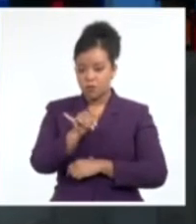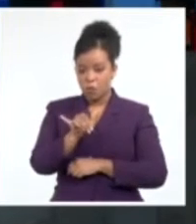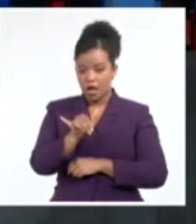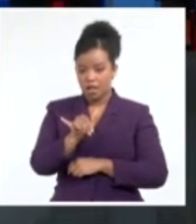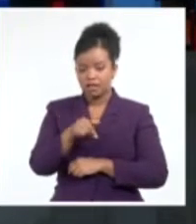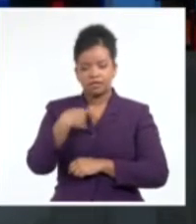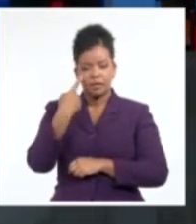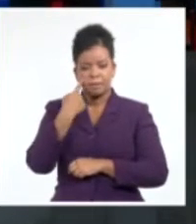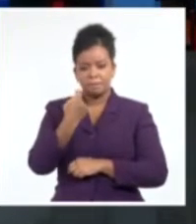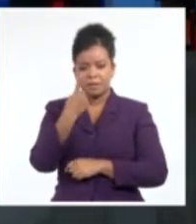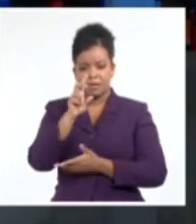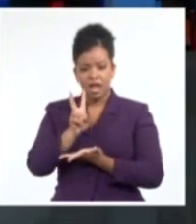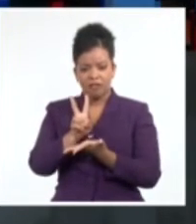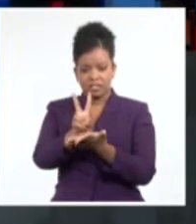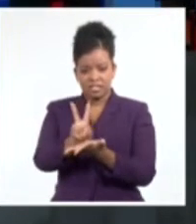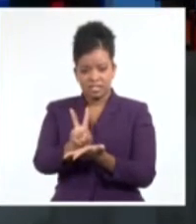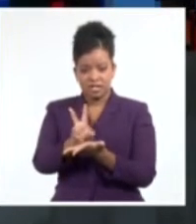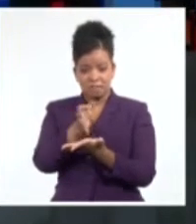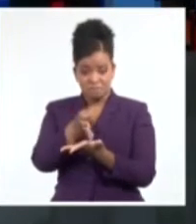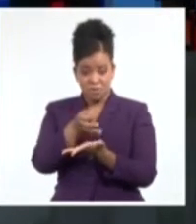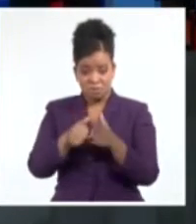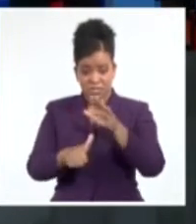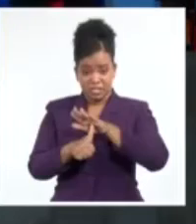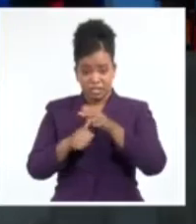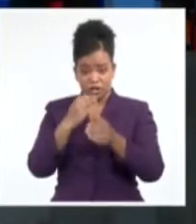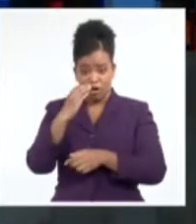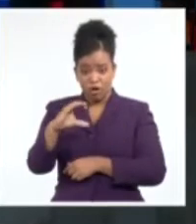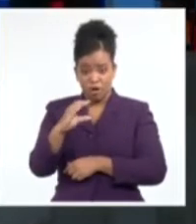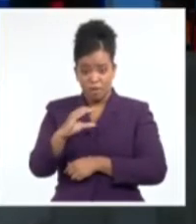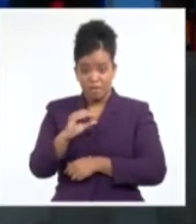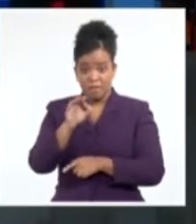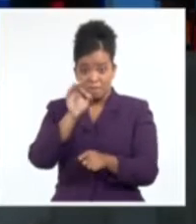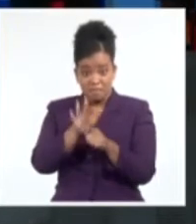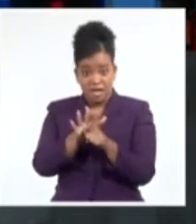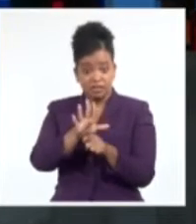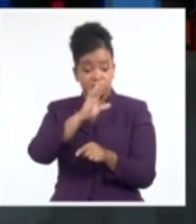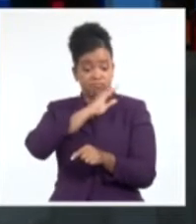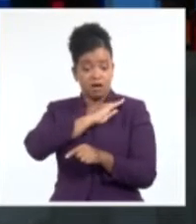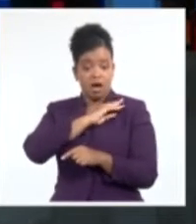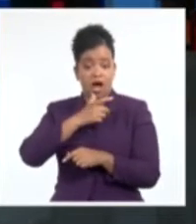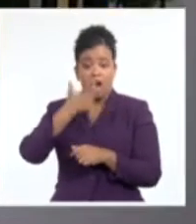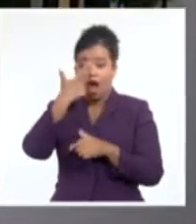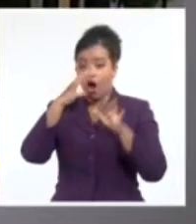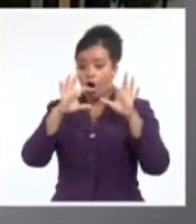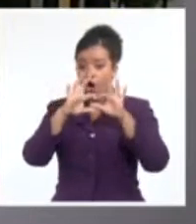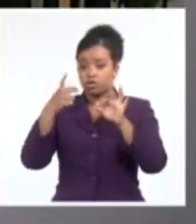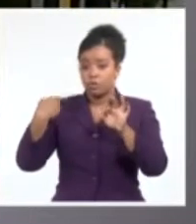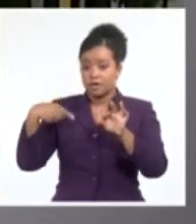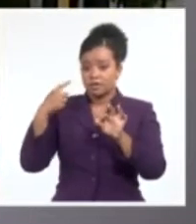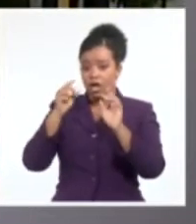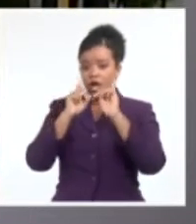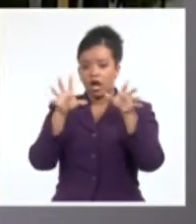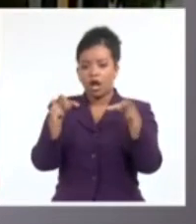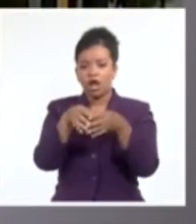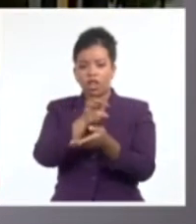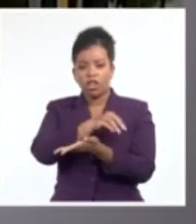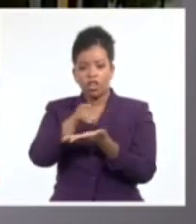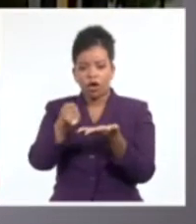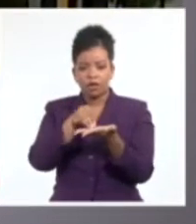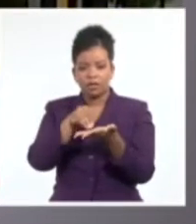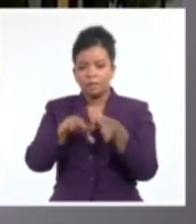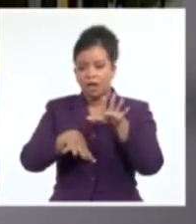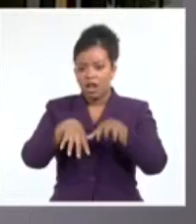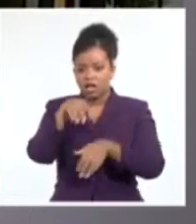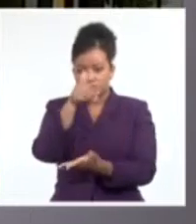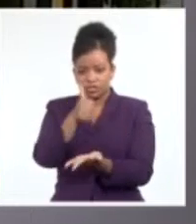visita oficial del jefe de Estado colombiano desde que asumió su gestión en agosto pasado. La reunión se realizó en el Palacio de Miraflores, la sede del